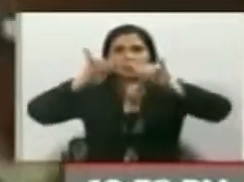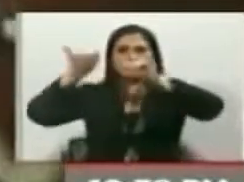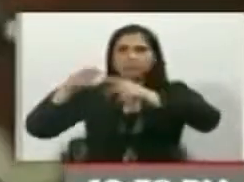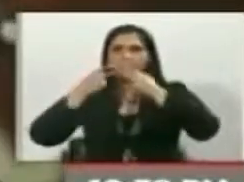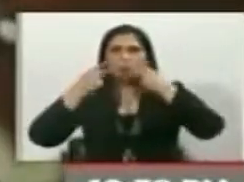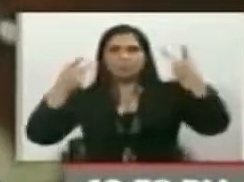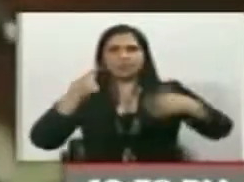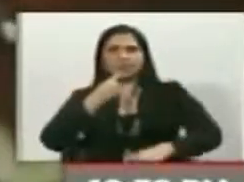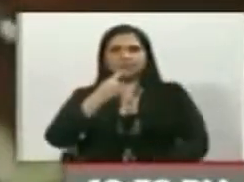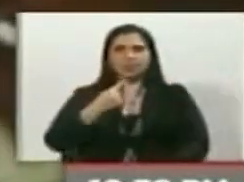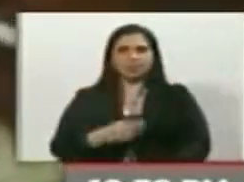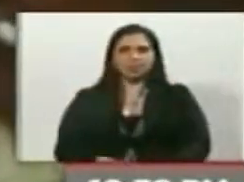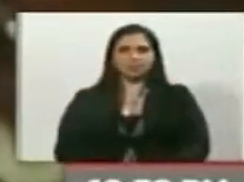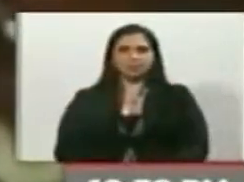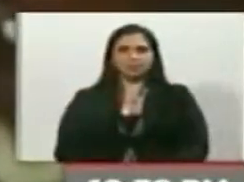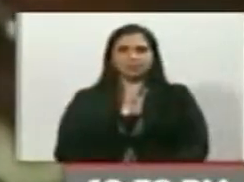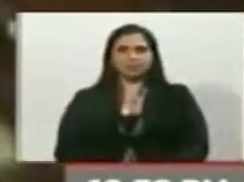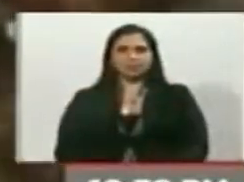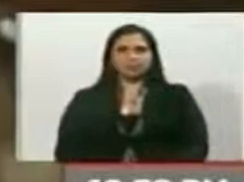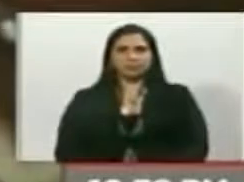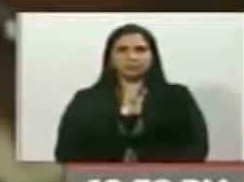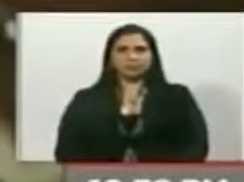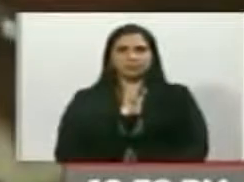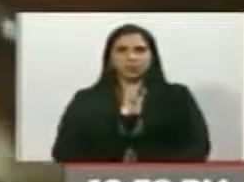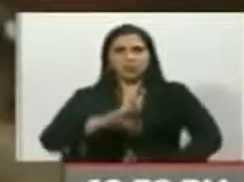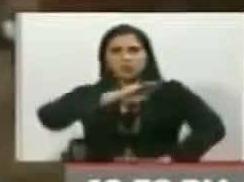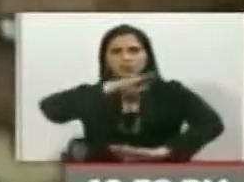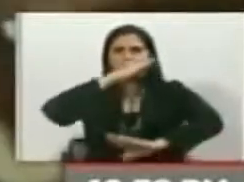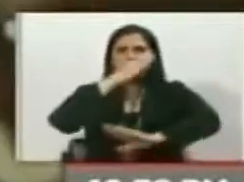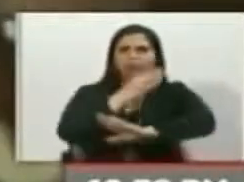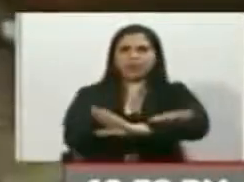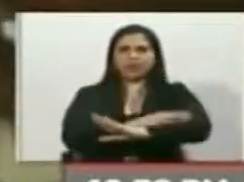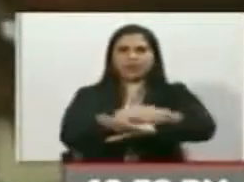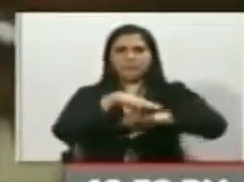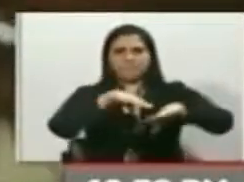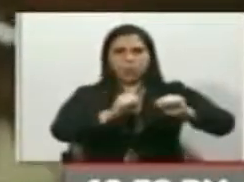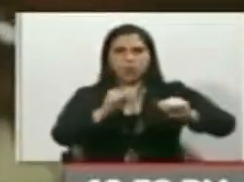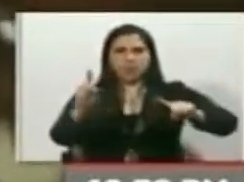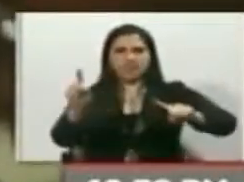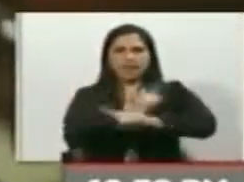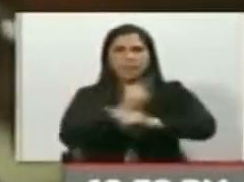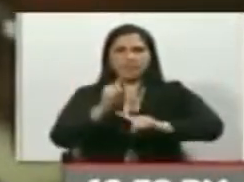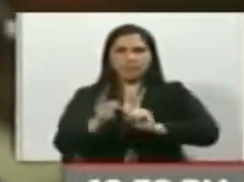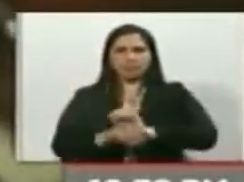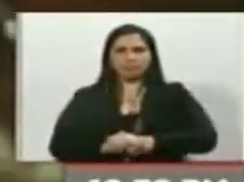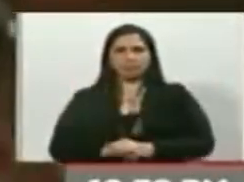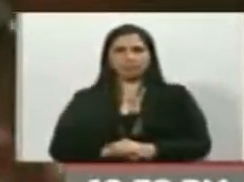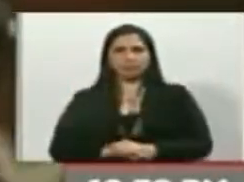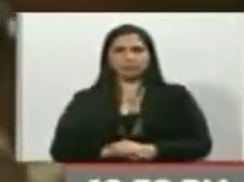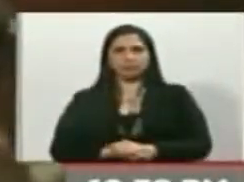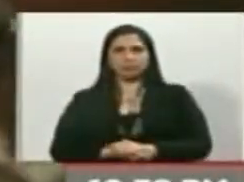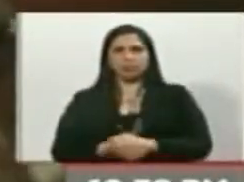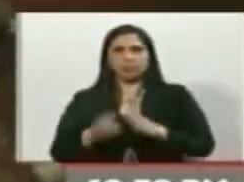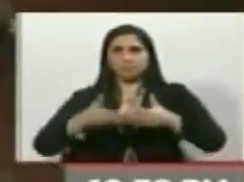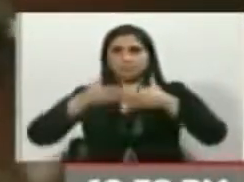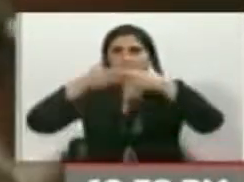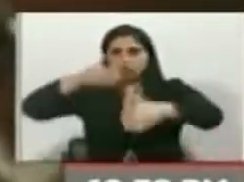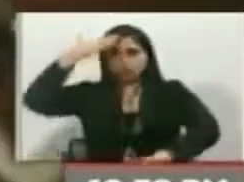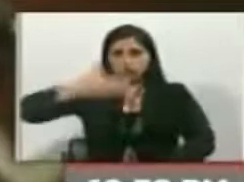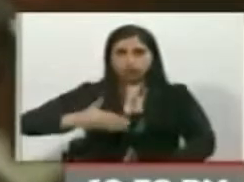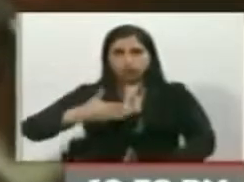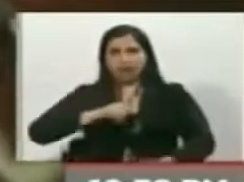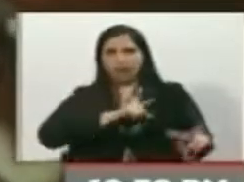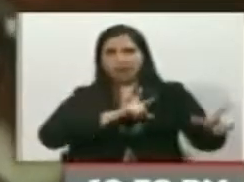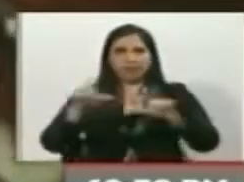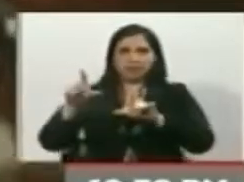se dice que la fuerza de intervención rápida de los marines debe estar